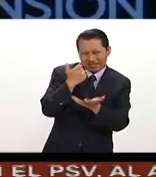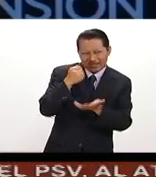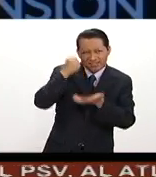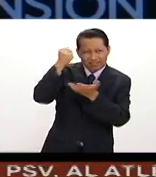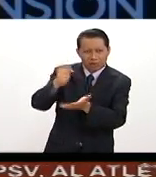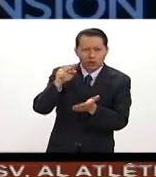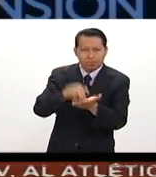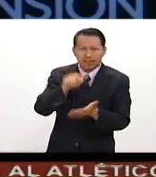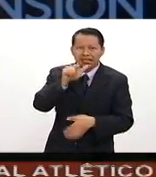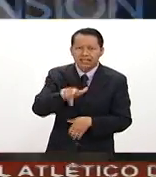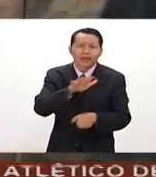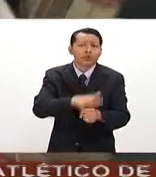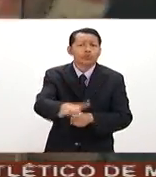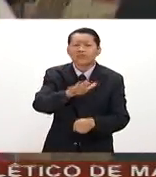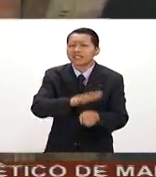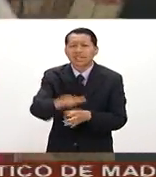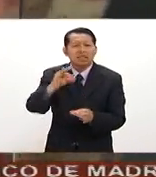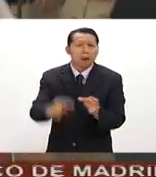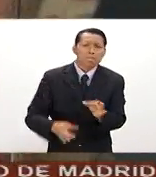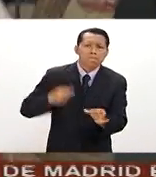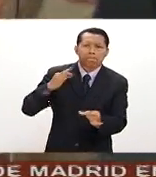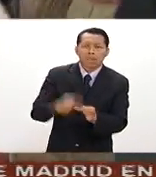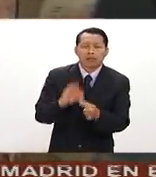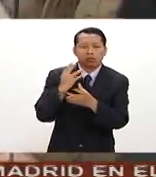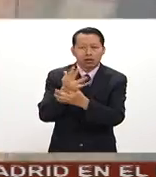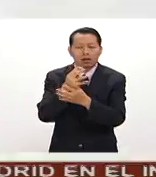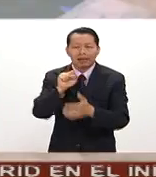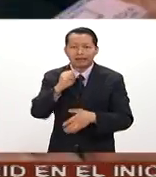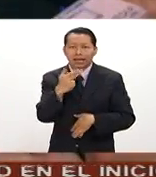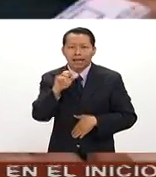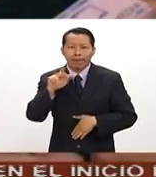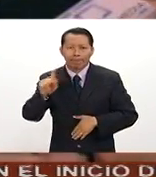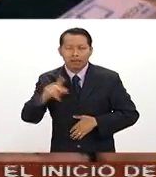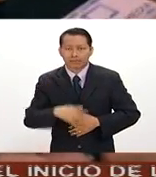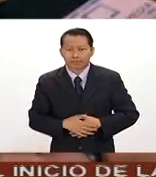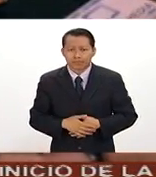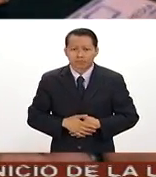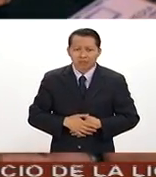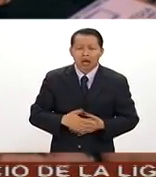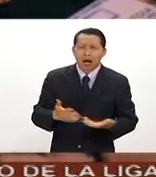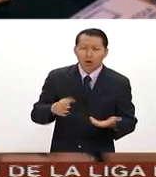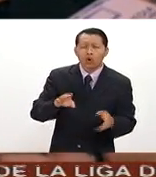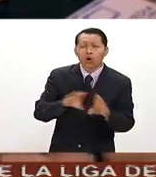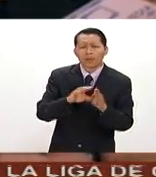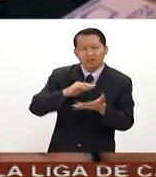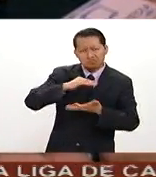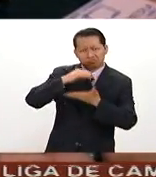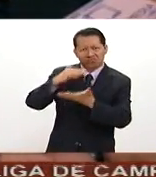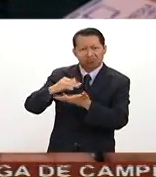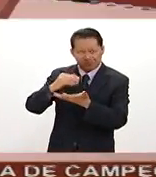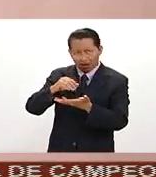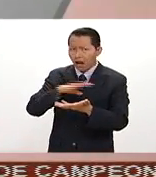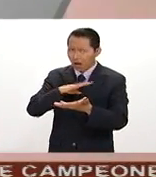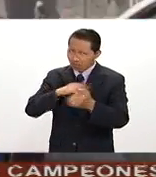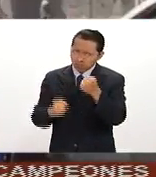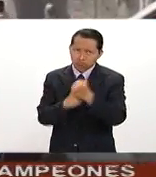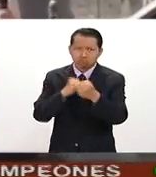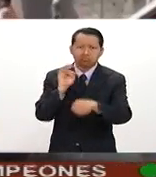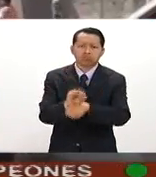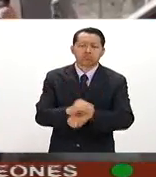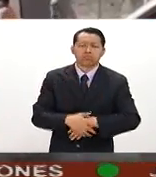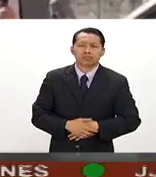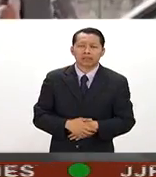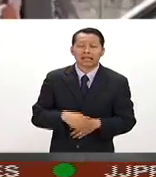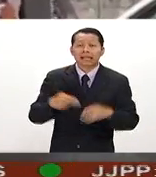2017 es suficiente, afirma la Secretaría de Hacienda. Yo creo que el paquete encuentra un buen soporte.